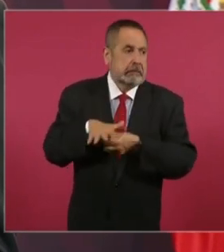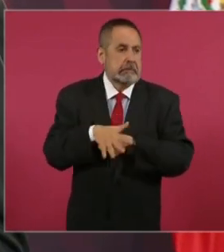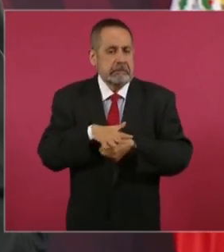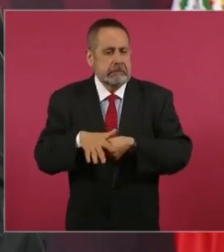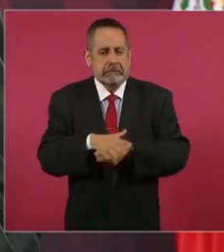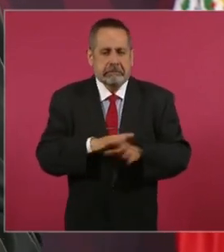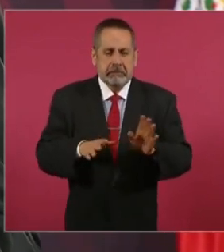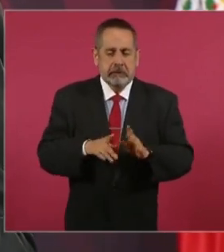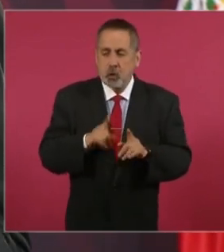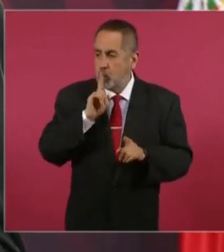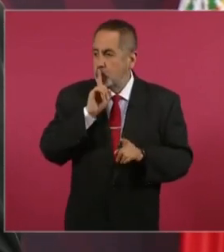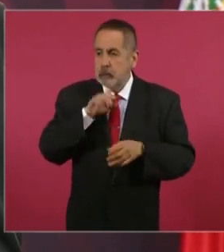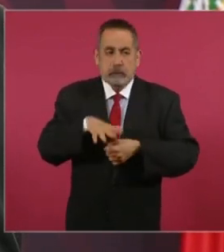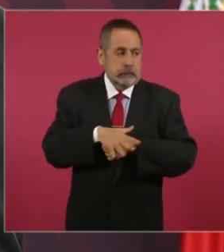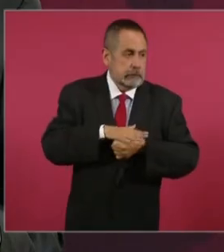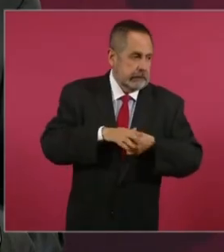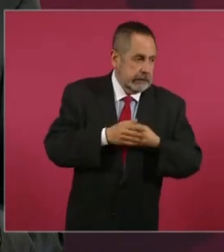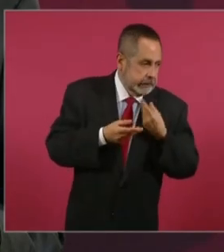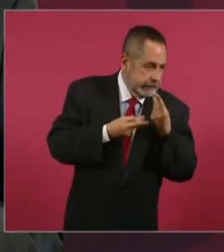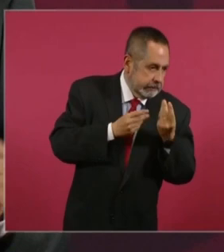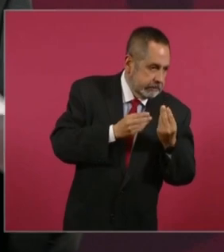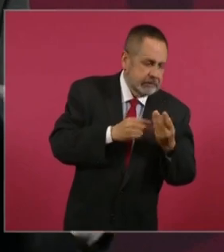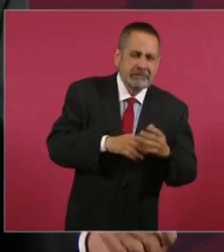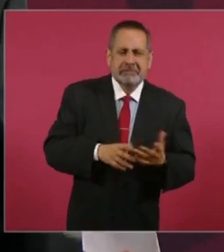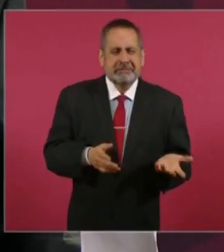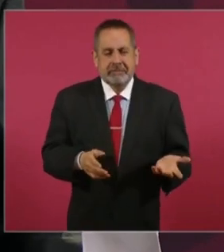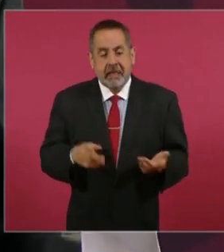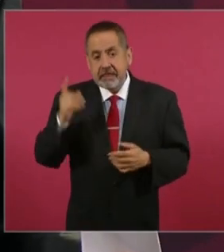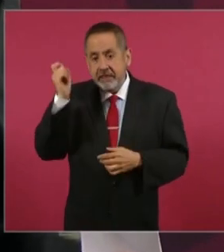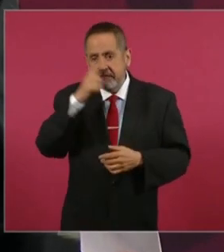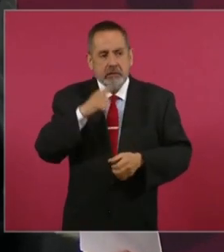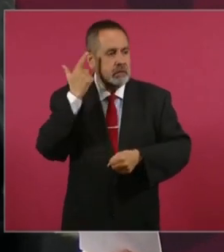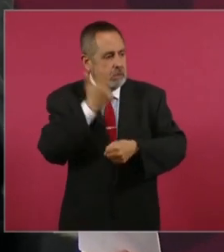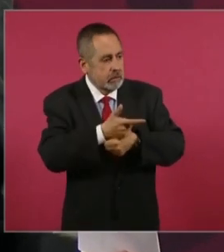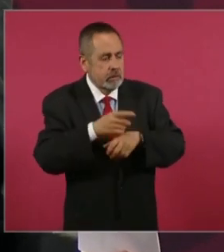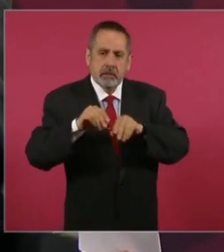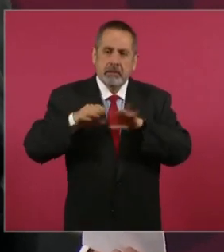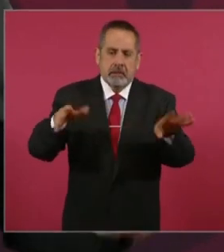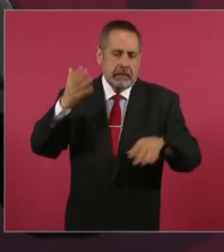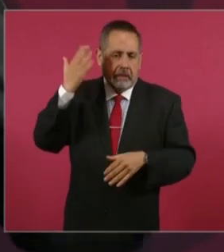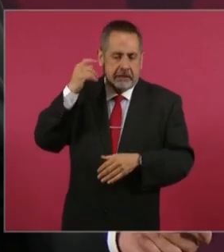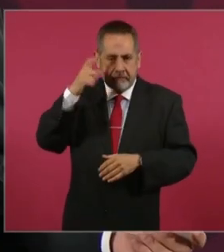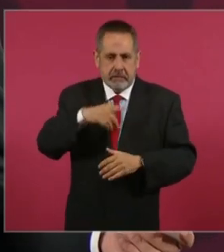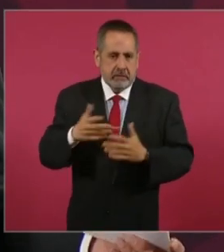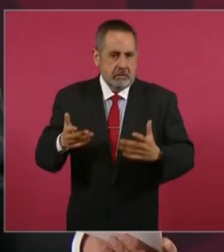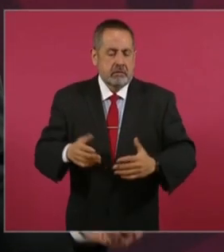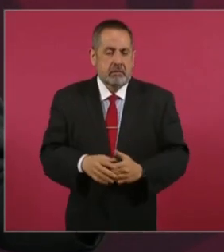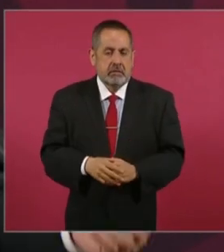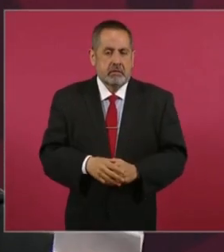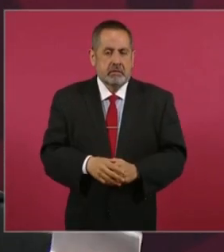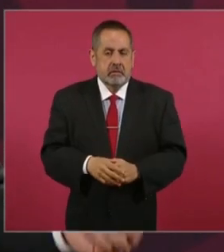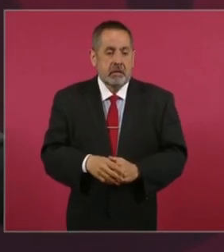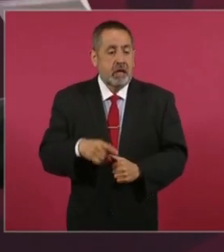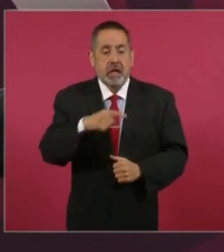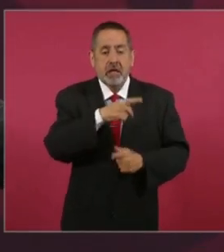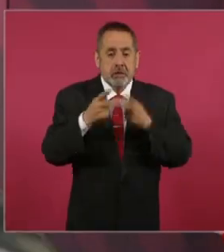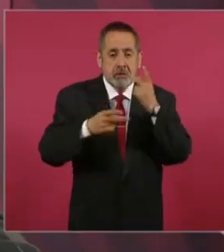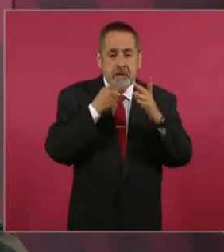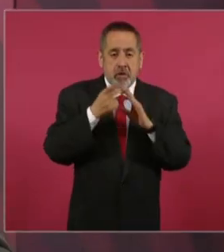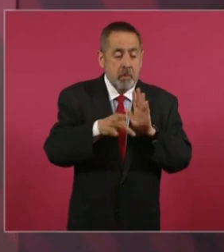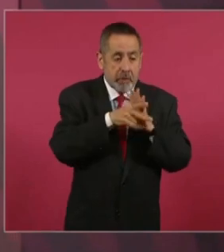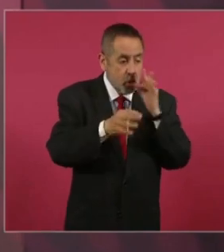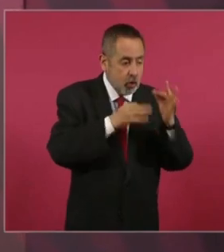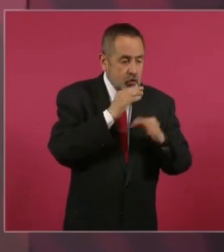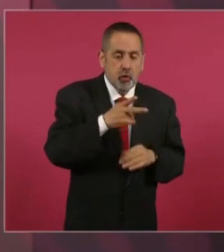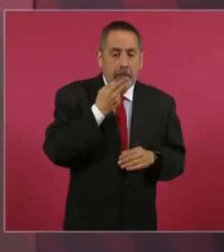que estaban vedados porque era muy difícil bueno no los tocaban ni en los